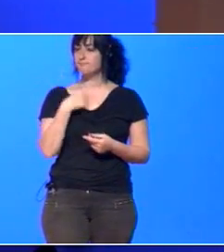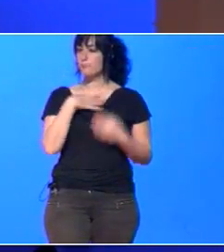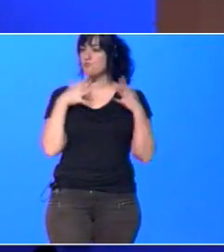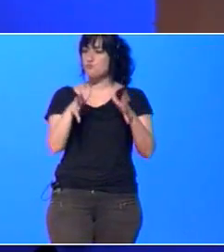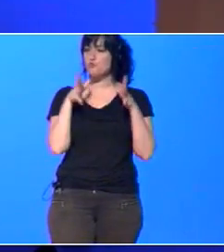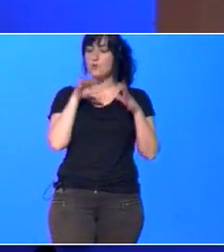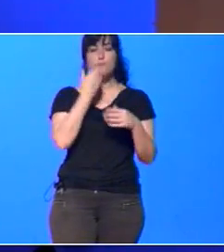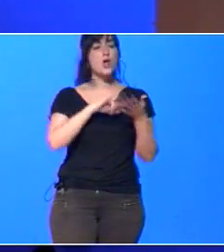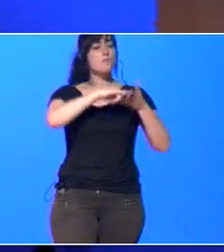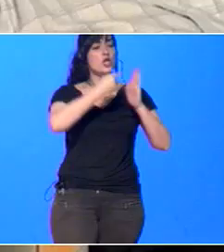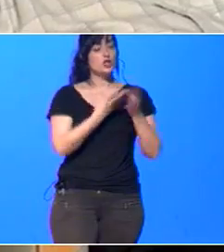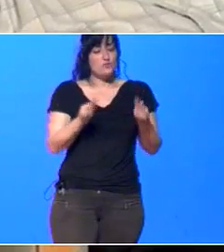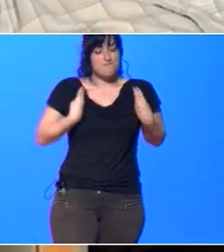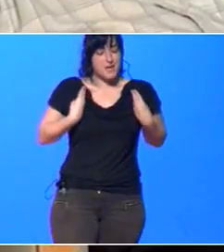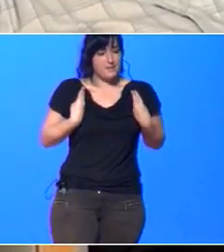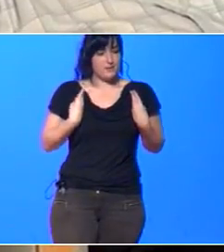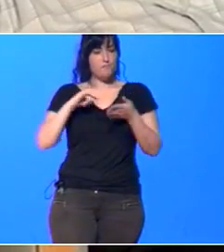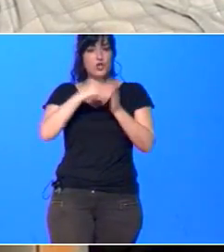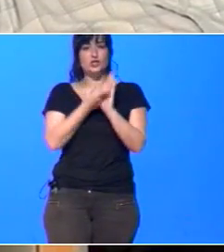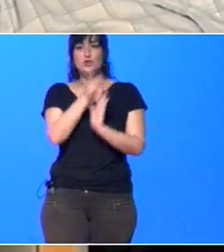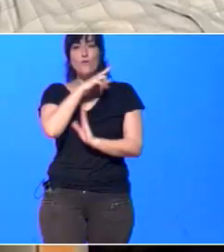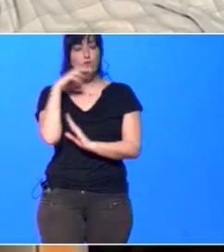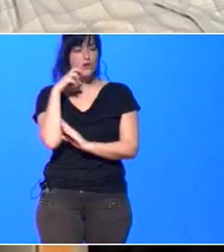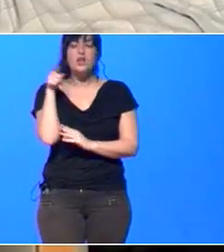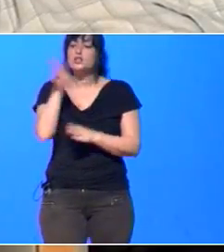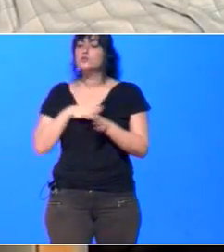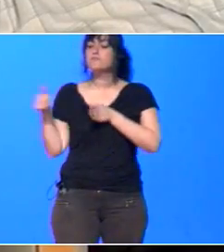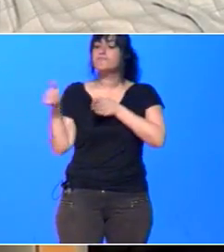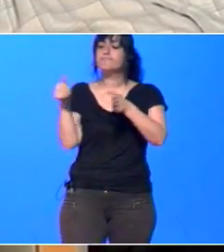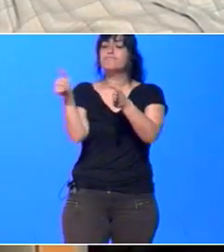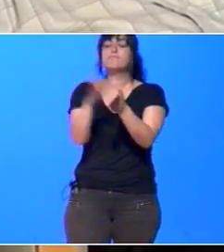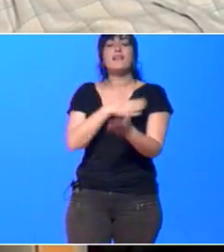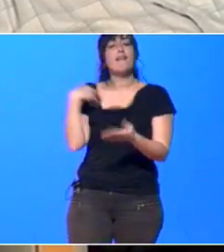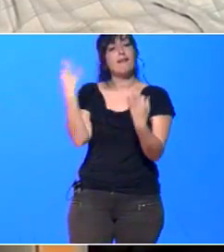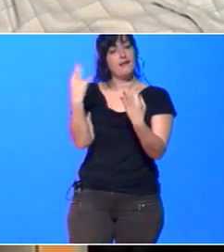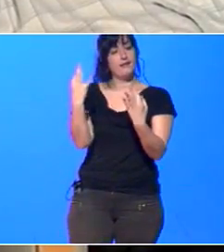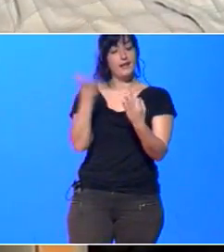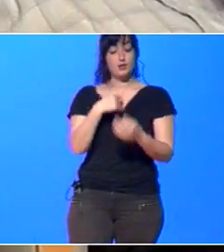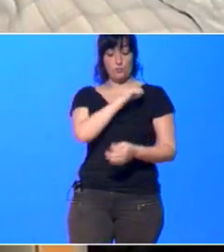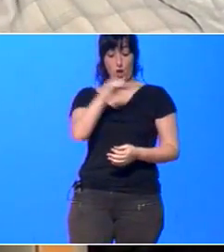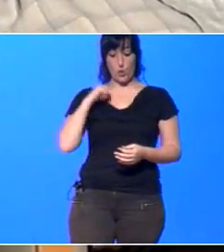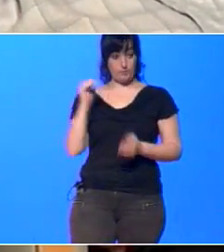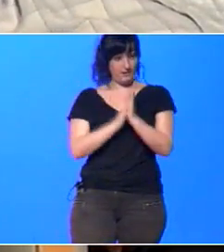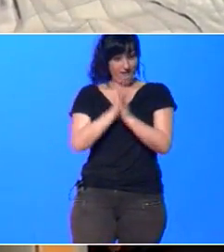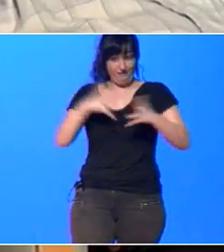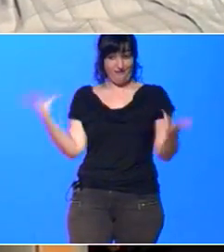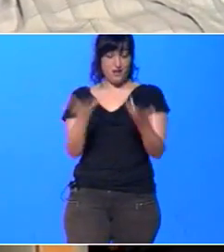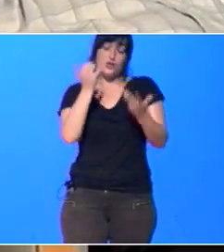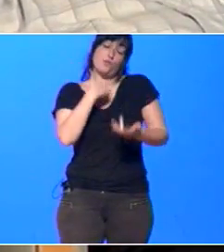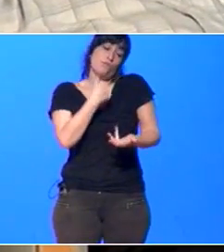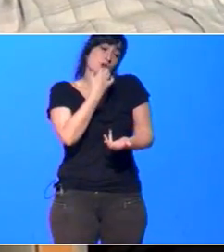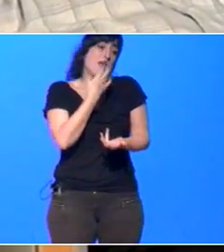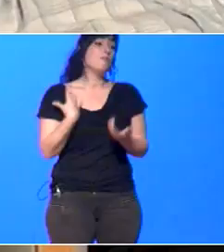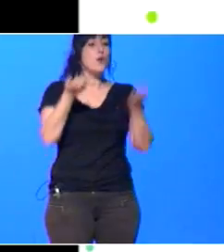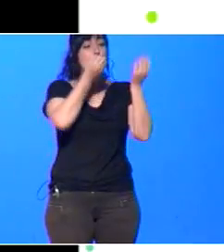estrella. ¿Esos proyectos a qué van encaminados? Promocionar la autonomía y la determinación. Yo no tengo un ejemplo de buenas prácticas, pero ya tienen mis